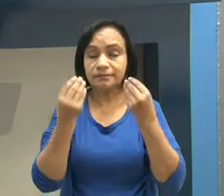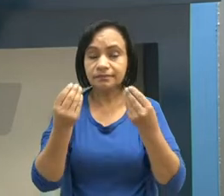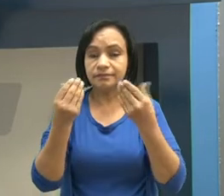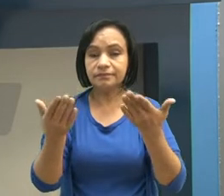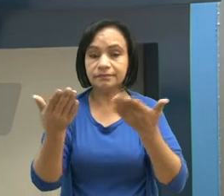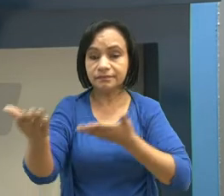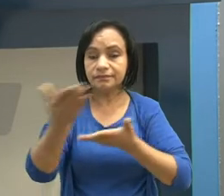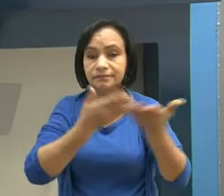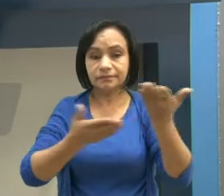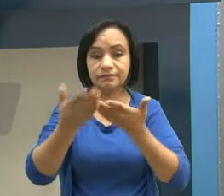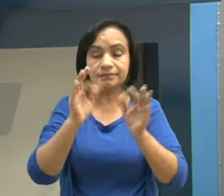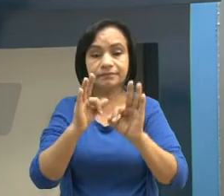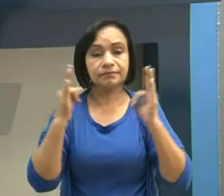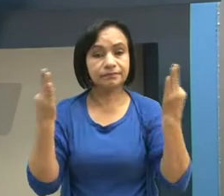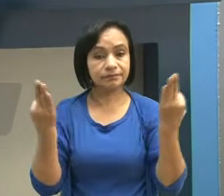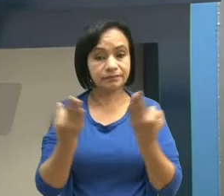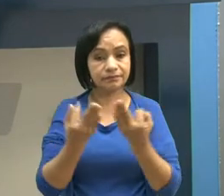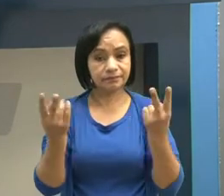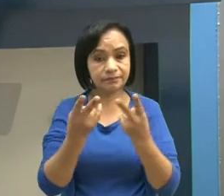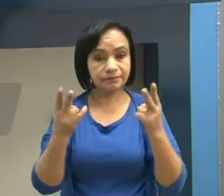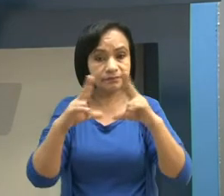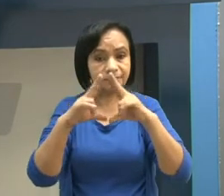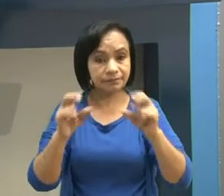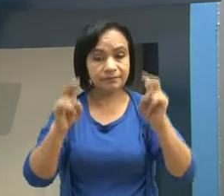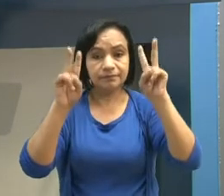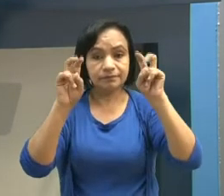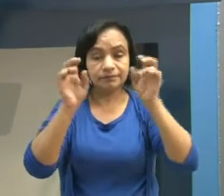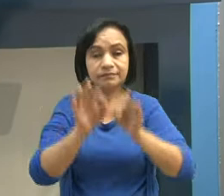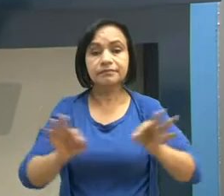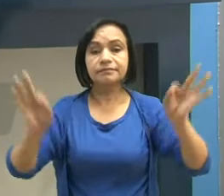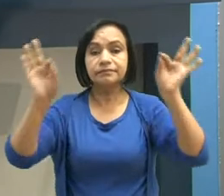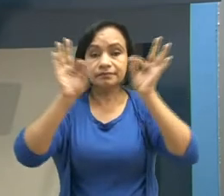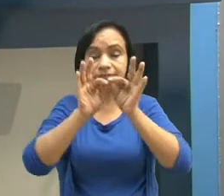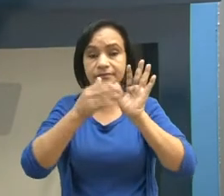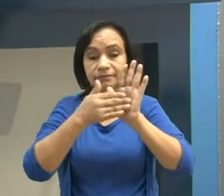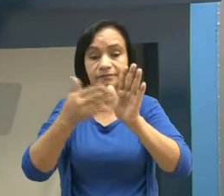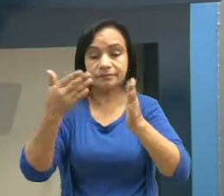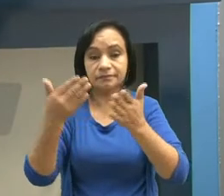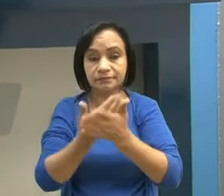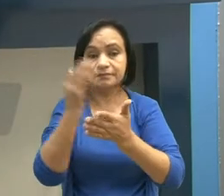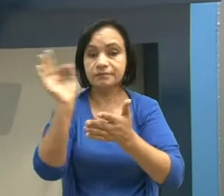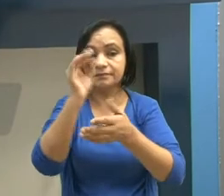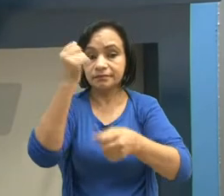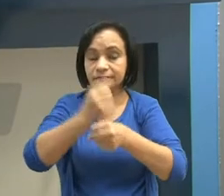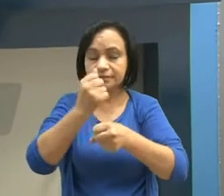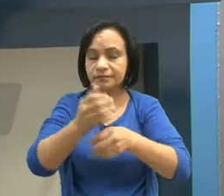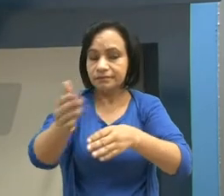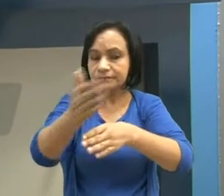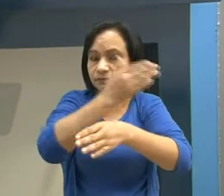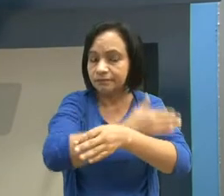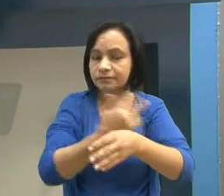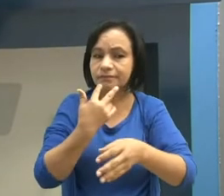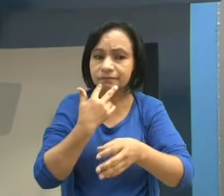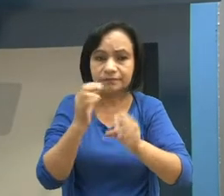de mucho compartimiento con nuestra familia, ¿verdad? Y que es un tema fundamental, ¿no?, de nuestro modelo de trabajo, que no existía antes en nuestros